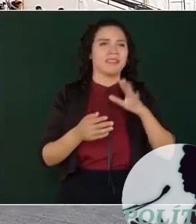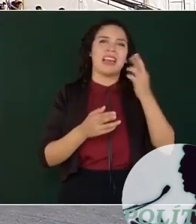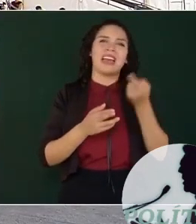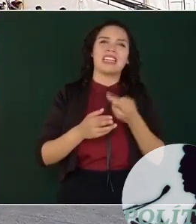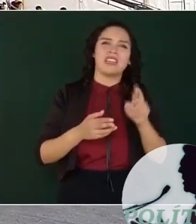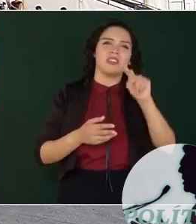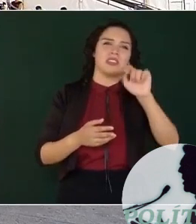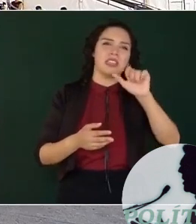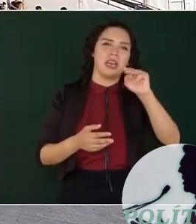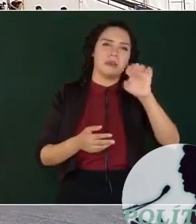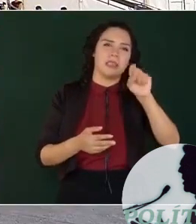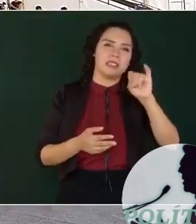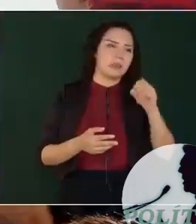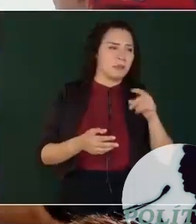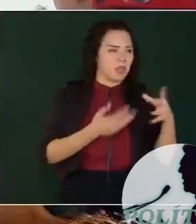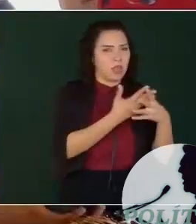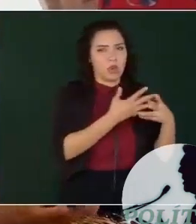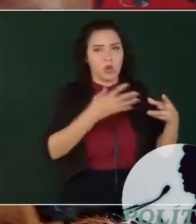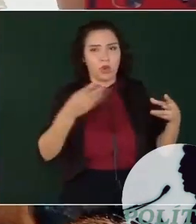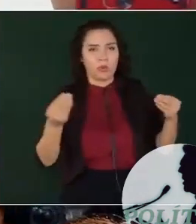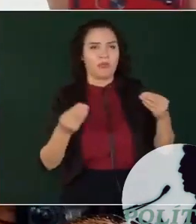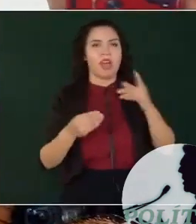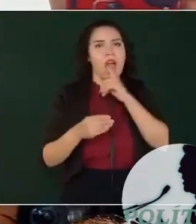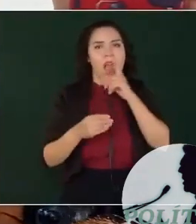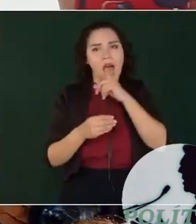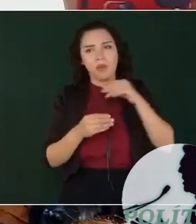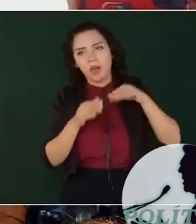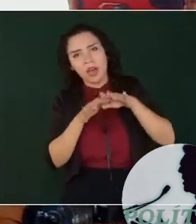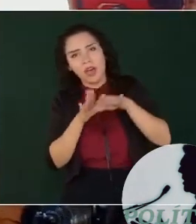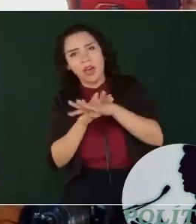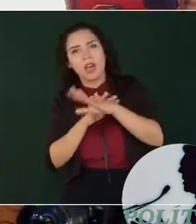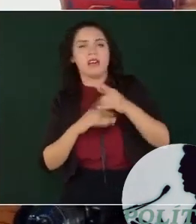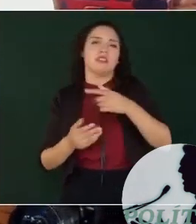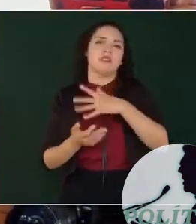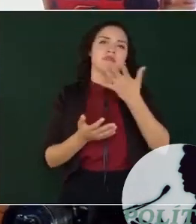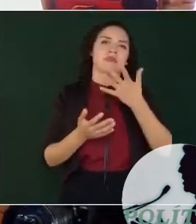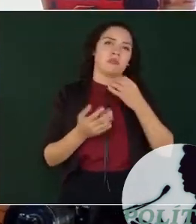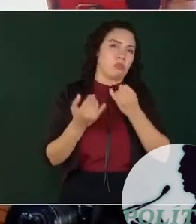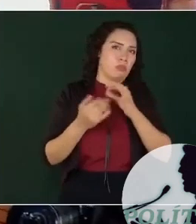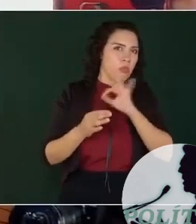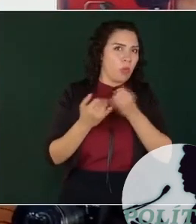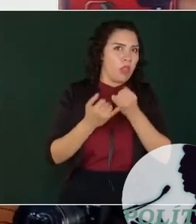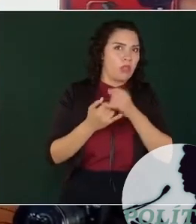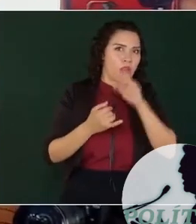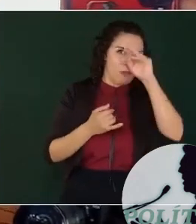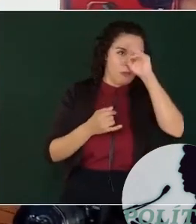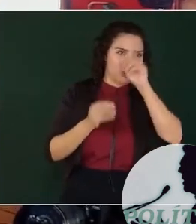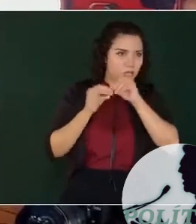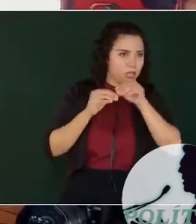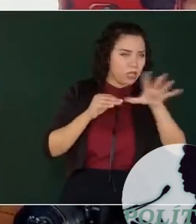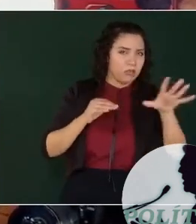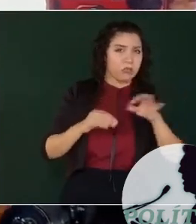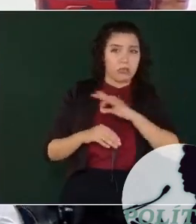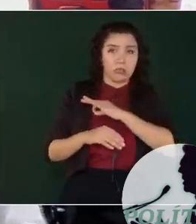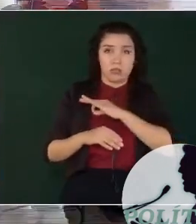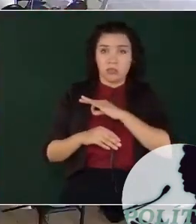de Tamaulipas y que podría darle la oportunidad de llevar agua incluso a la zona metropolitana de Monterrey? ¿Dejará su marca